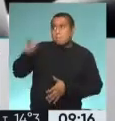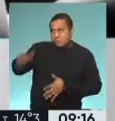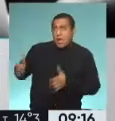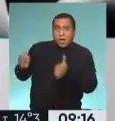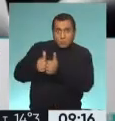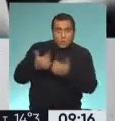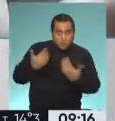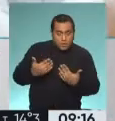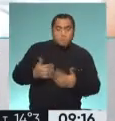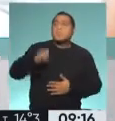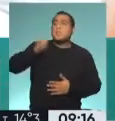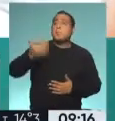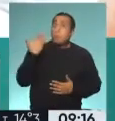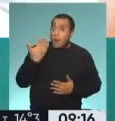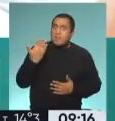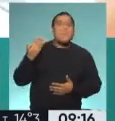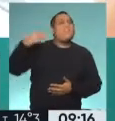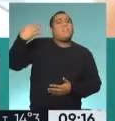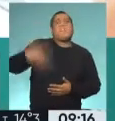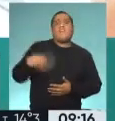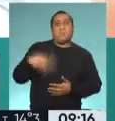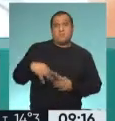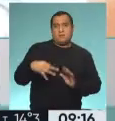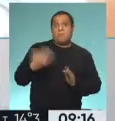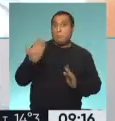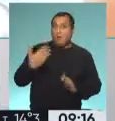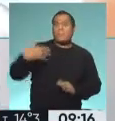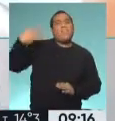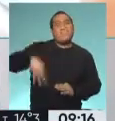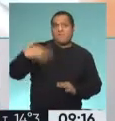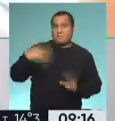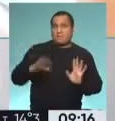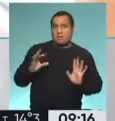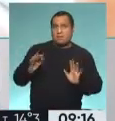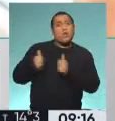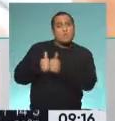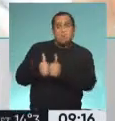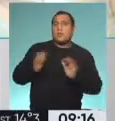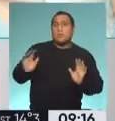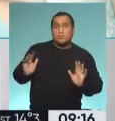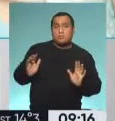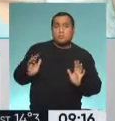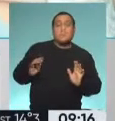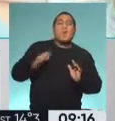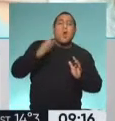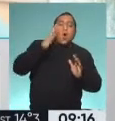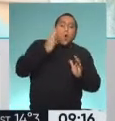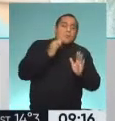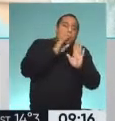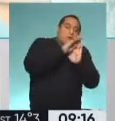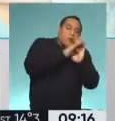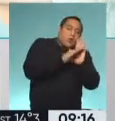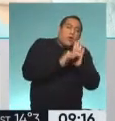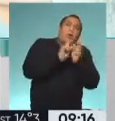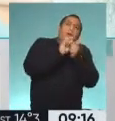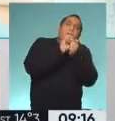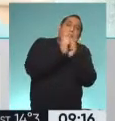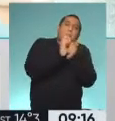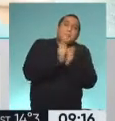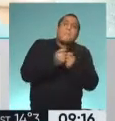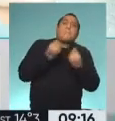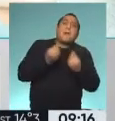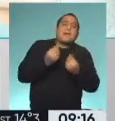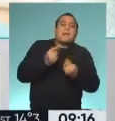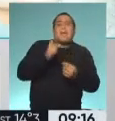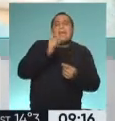Podemos y debemos seguir pidiéndolo, absolutamente. Bien. Siempre, obviamente, que vamos a hacer las modificaciones necesarias para disminuir la probabilidad